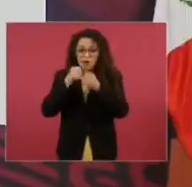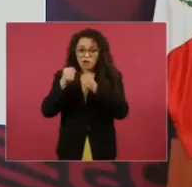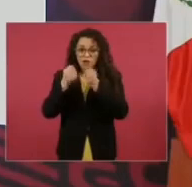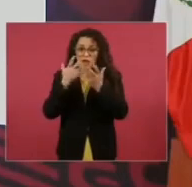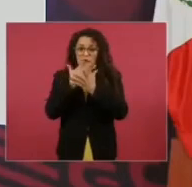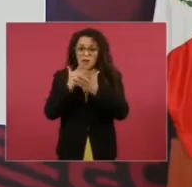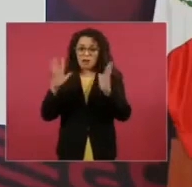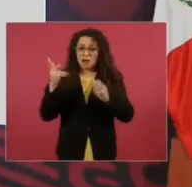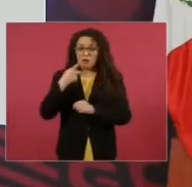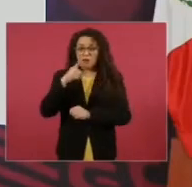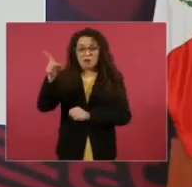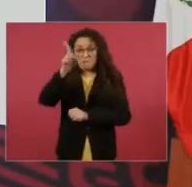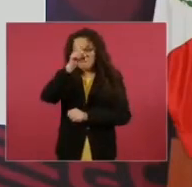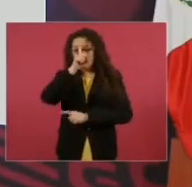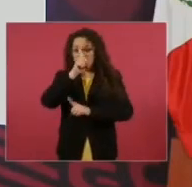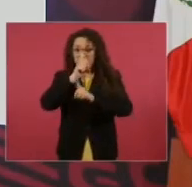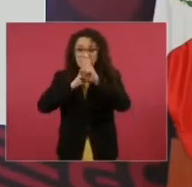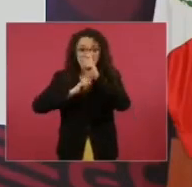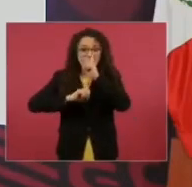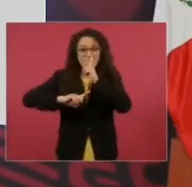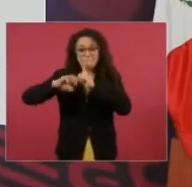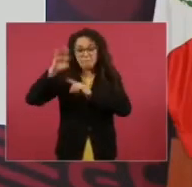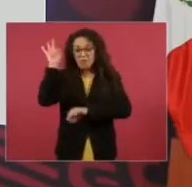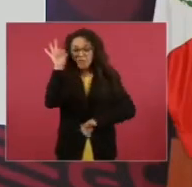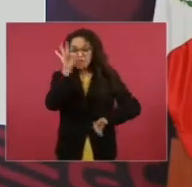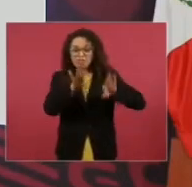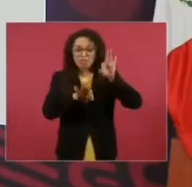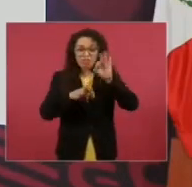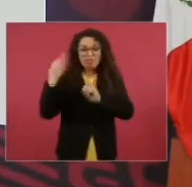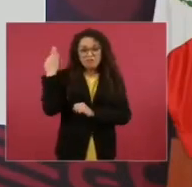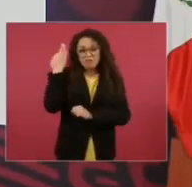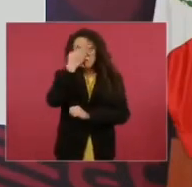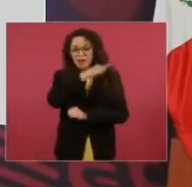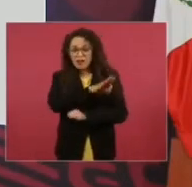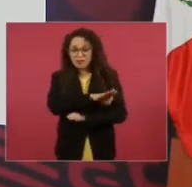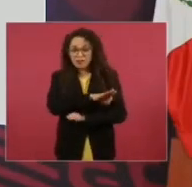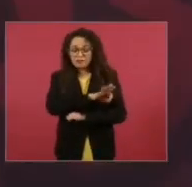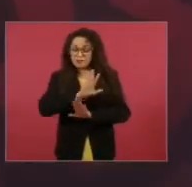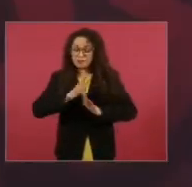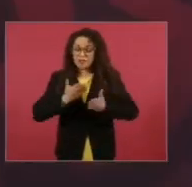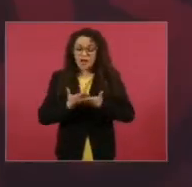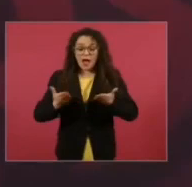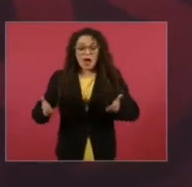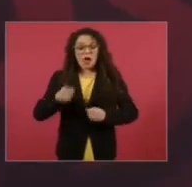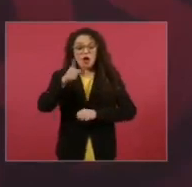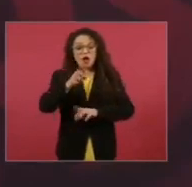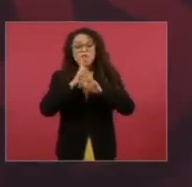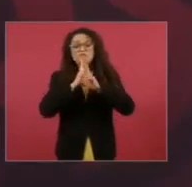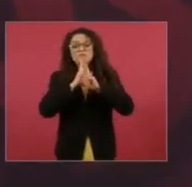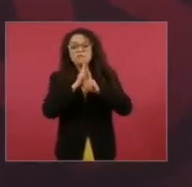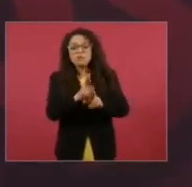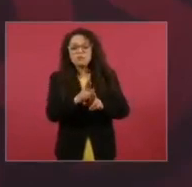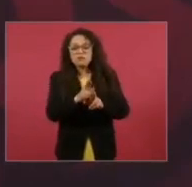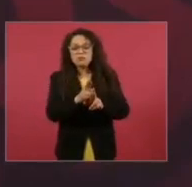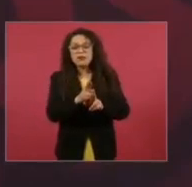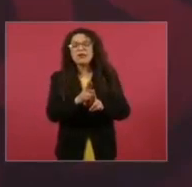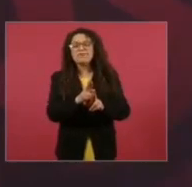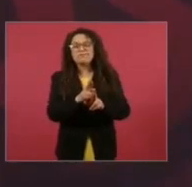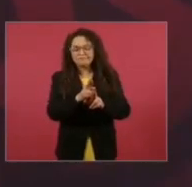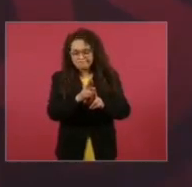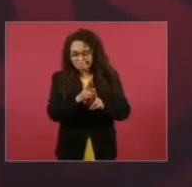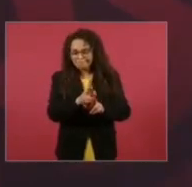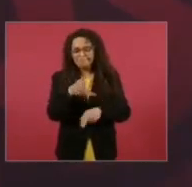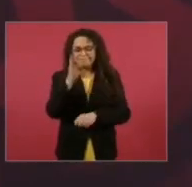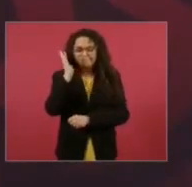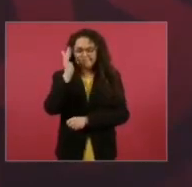que el presidente está ligado a un grupo criminal. En serio, ya conocemos el dicho que dice, el que nada